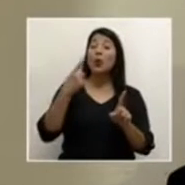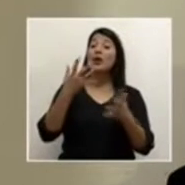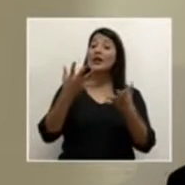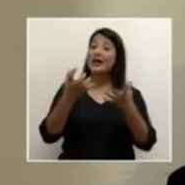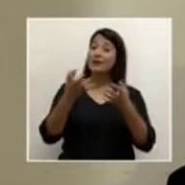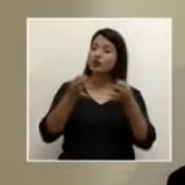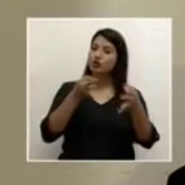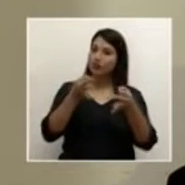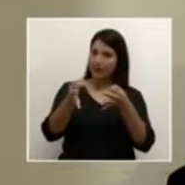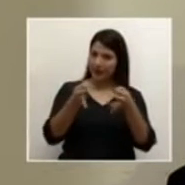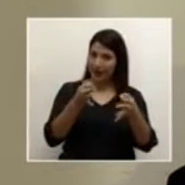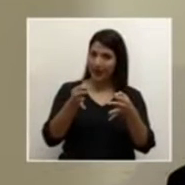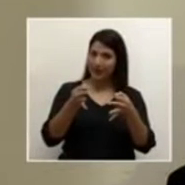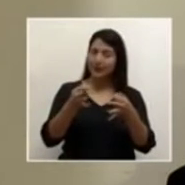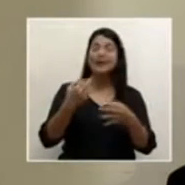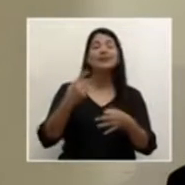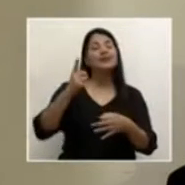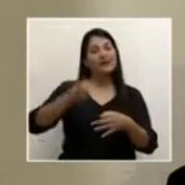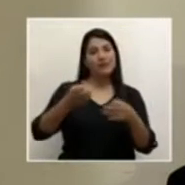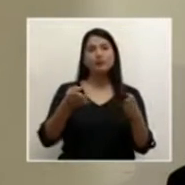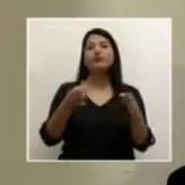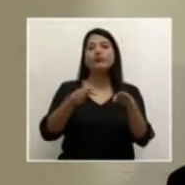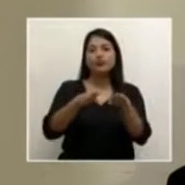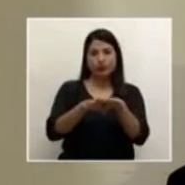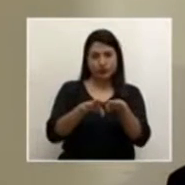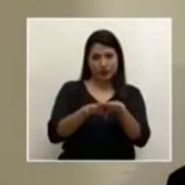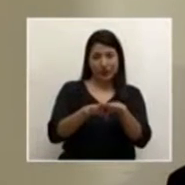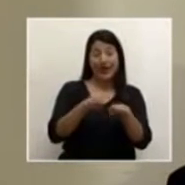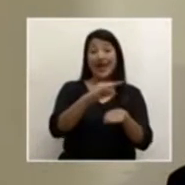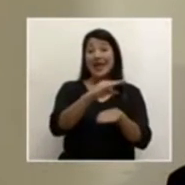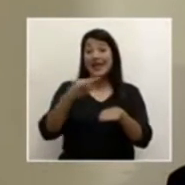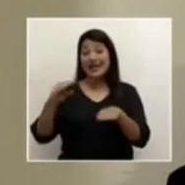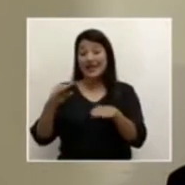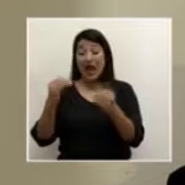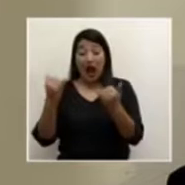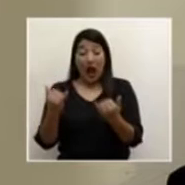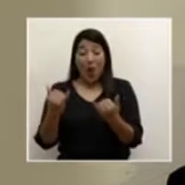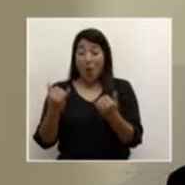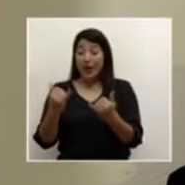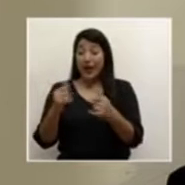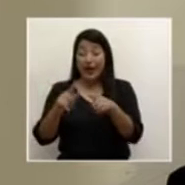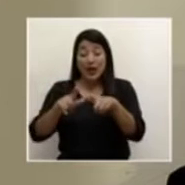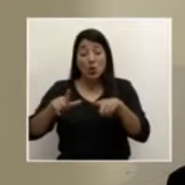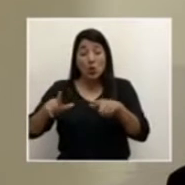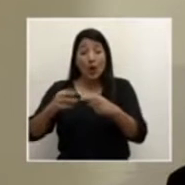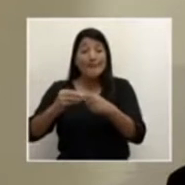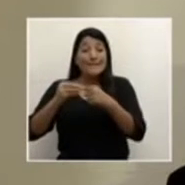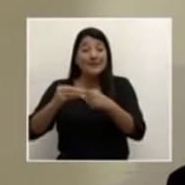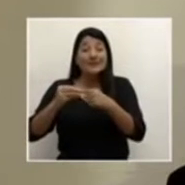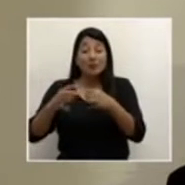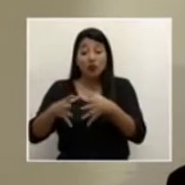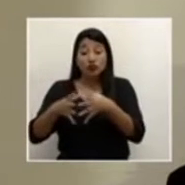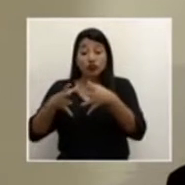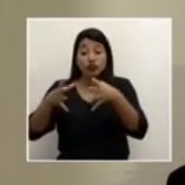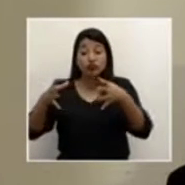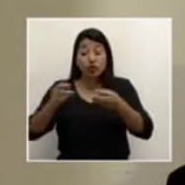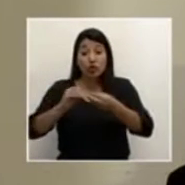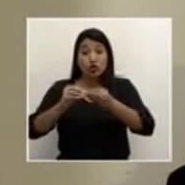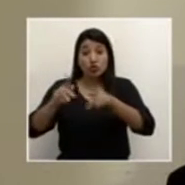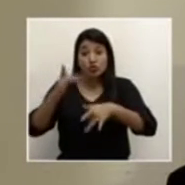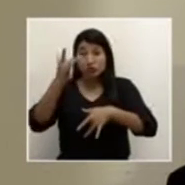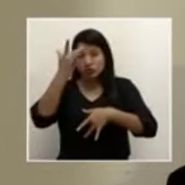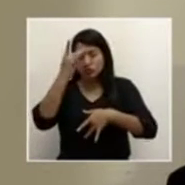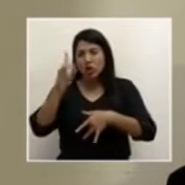a cerrar, y que obviamente pues el gran área metropolitana es en este momento el epicentro de lo que está ocurriendo en el país,